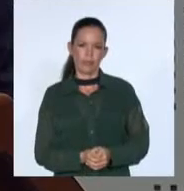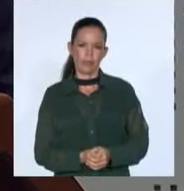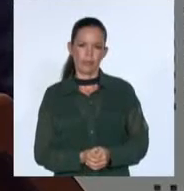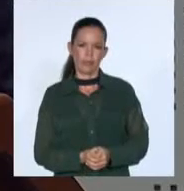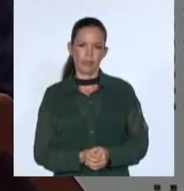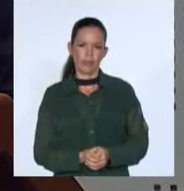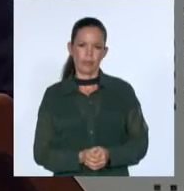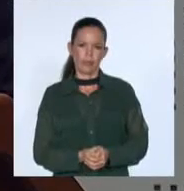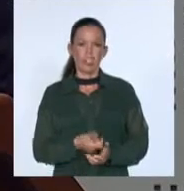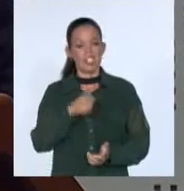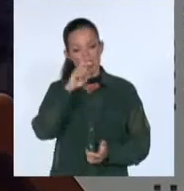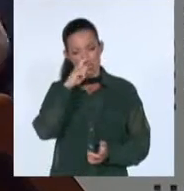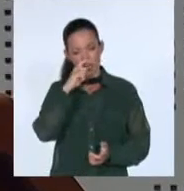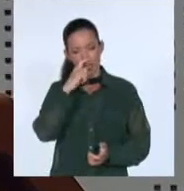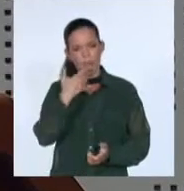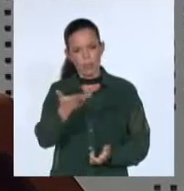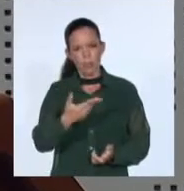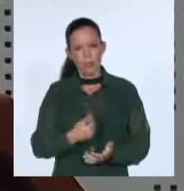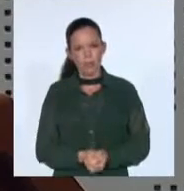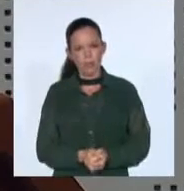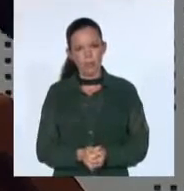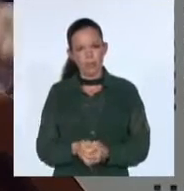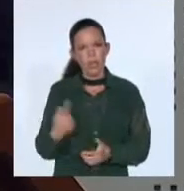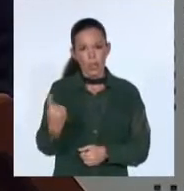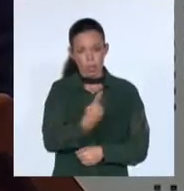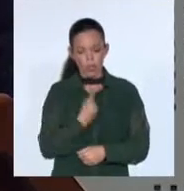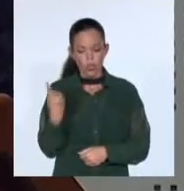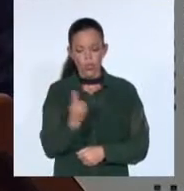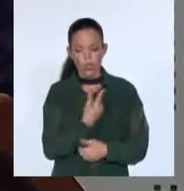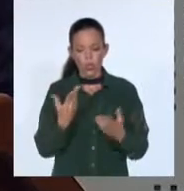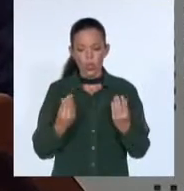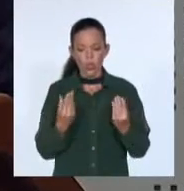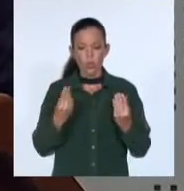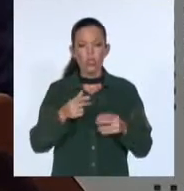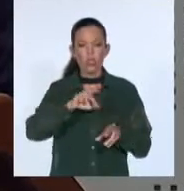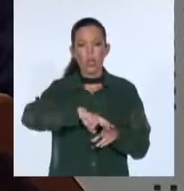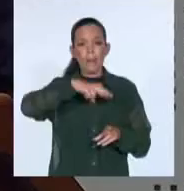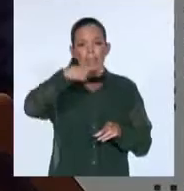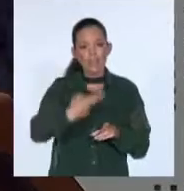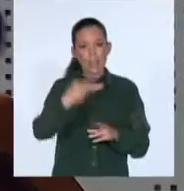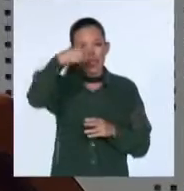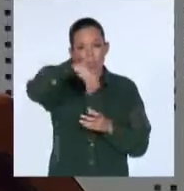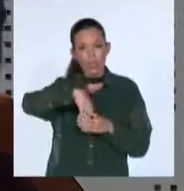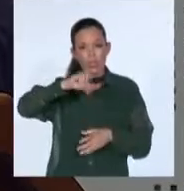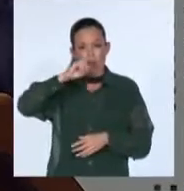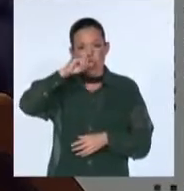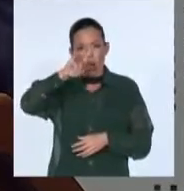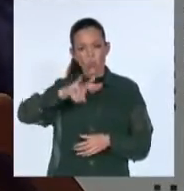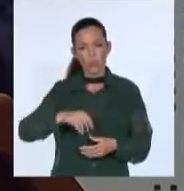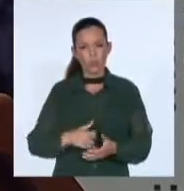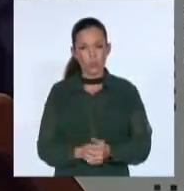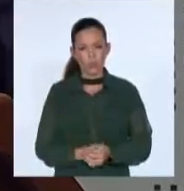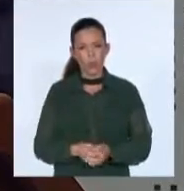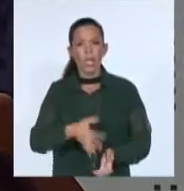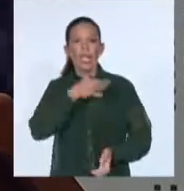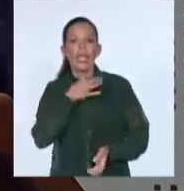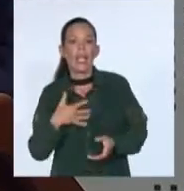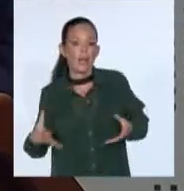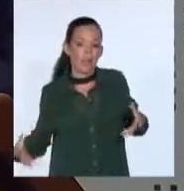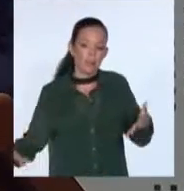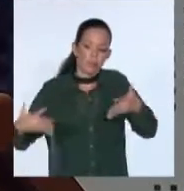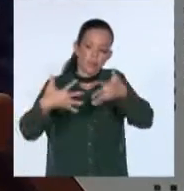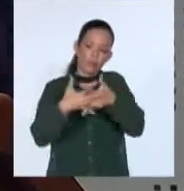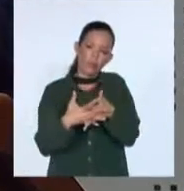nosotros. Somos muchos representantes en las Naciones Unidas. ¿Qué pasa si todos unimos nuestros votos buscando